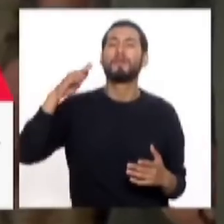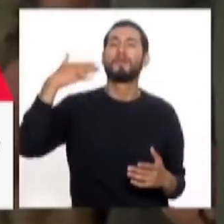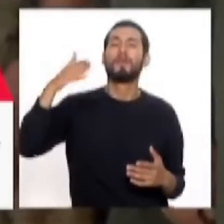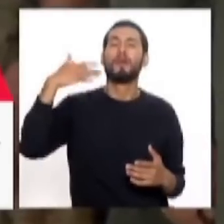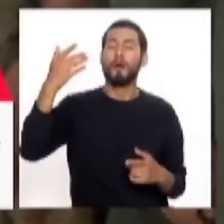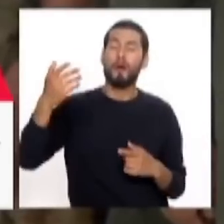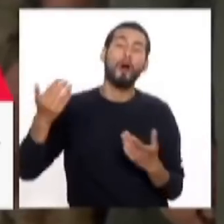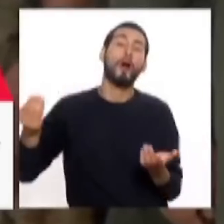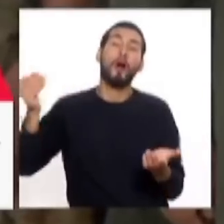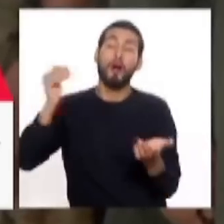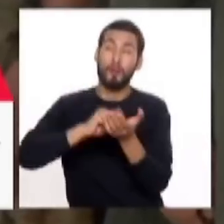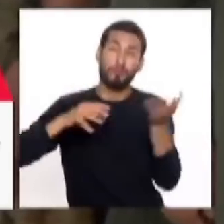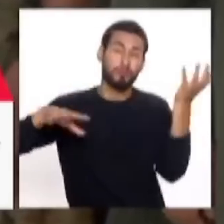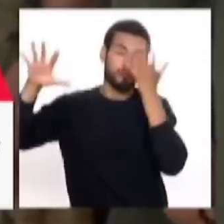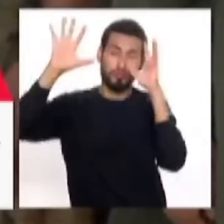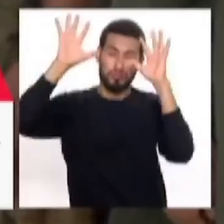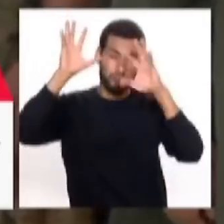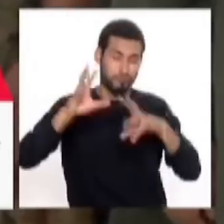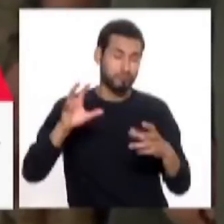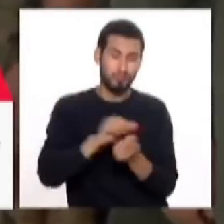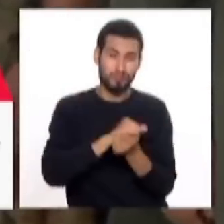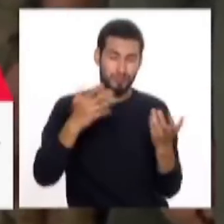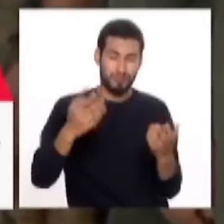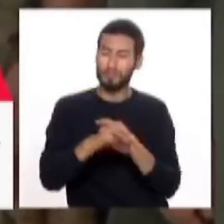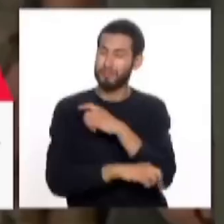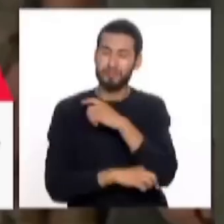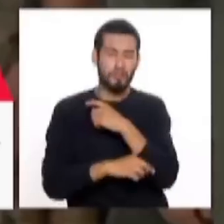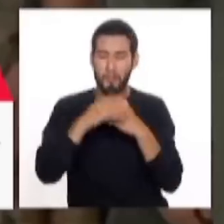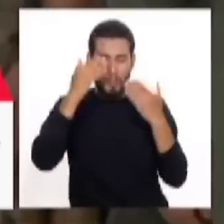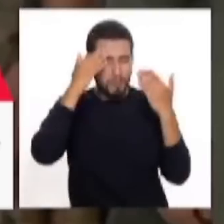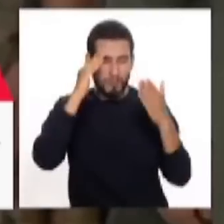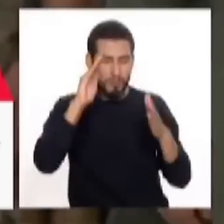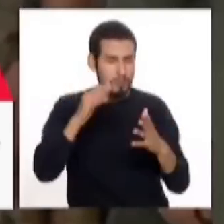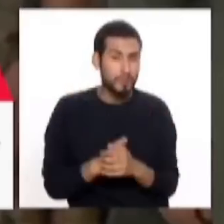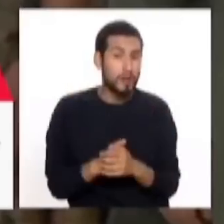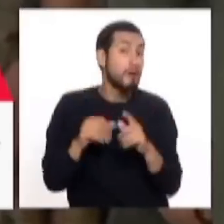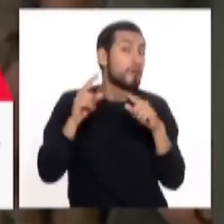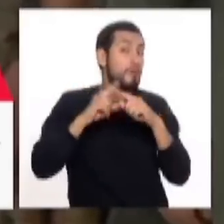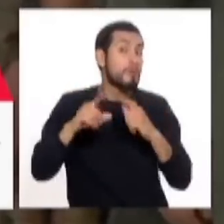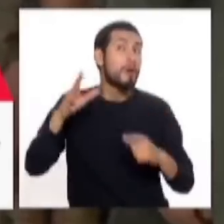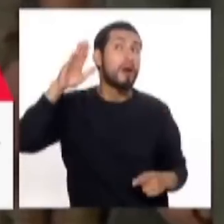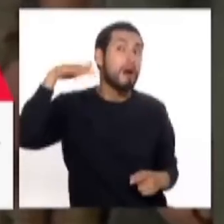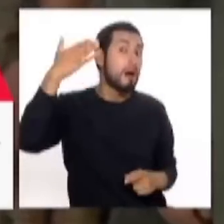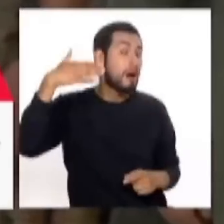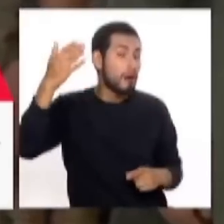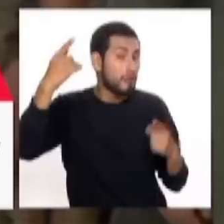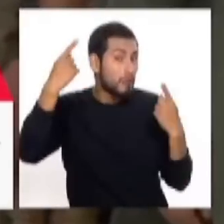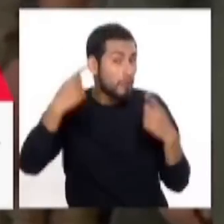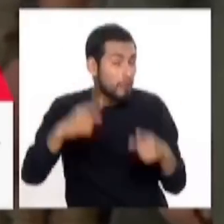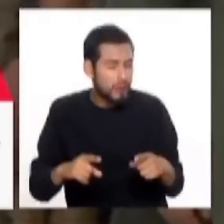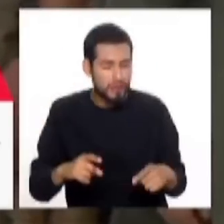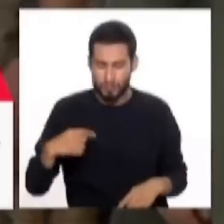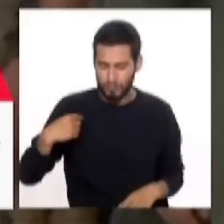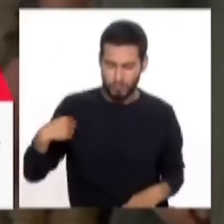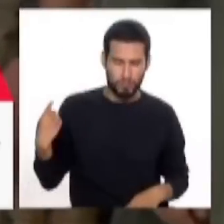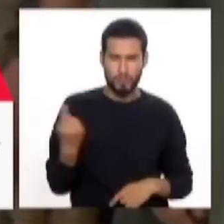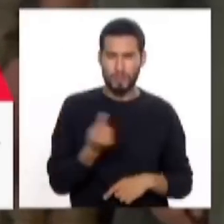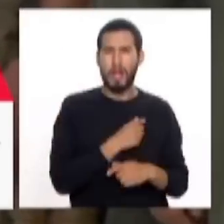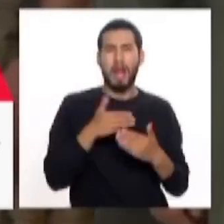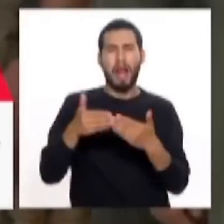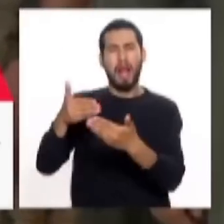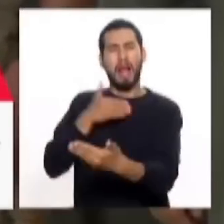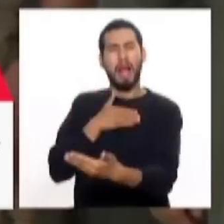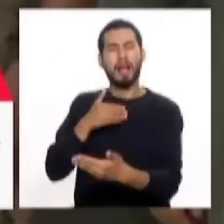no va a volver a asolar a nuestro país. Y cuando ello ocurra, debemos estar